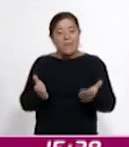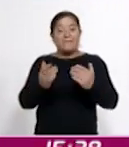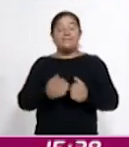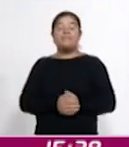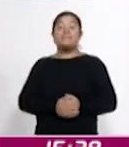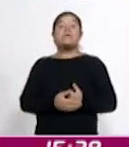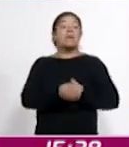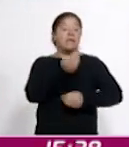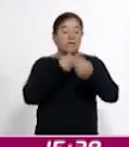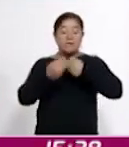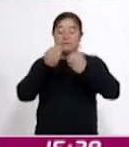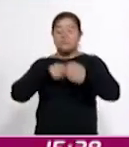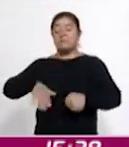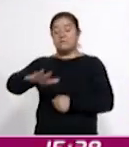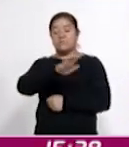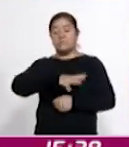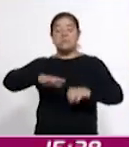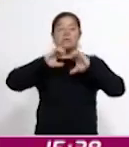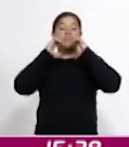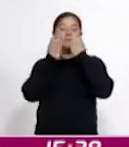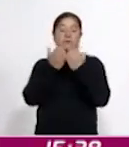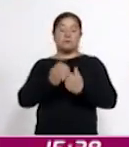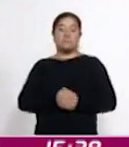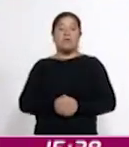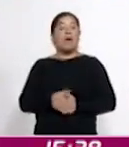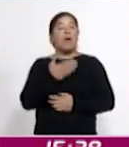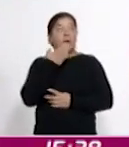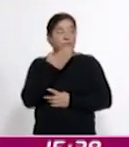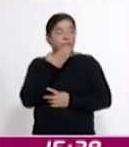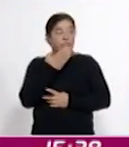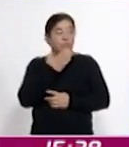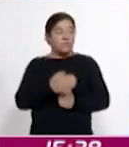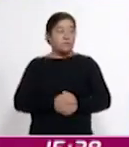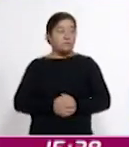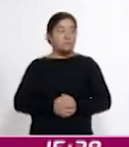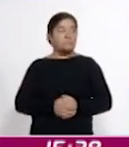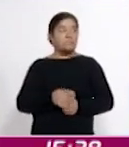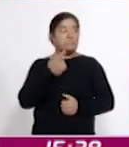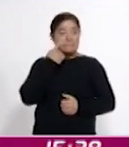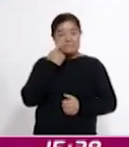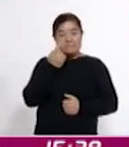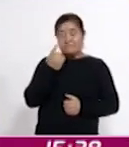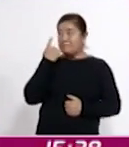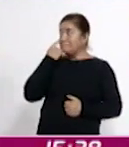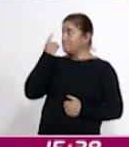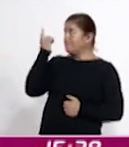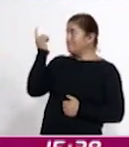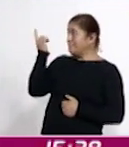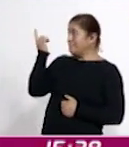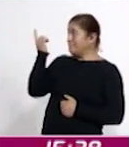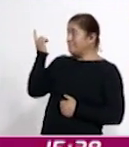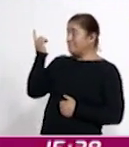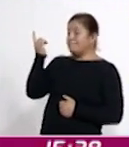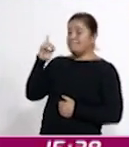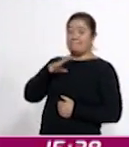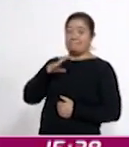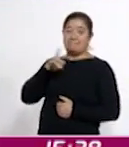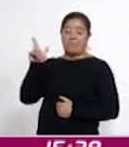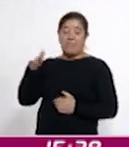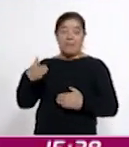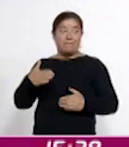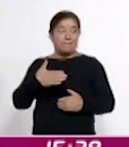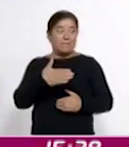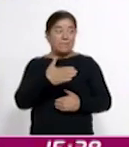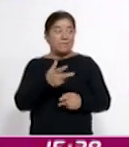la gastronomía de nuestra comunidad. Muy bien. Ve usted nada más las imágenes que tenemos, una carpa